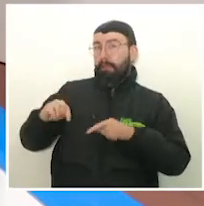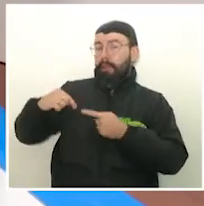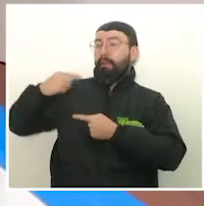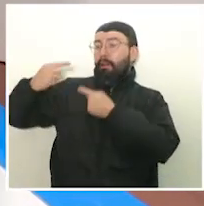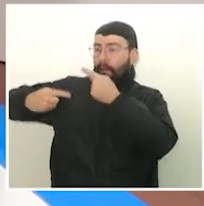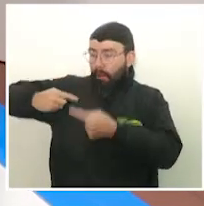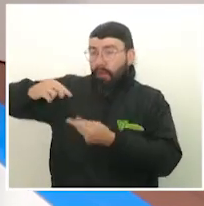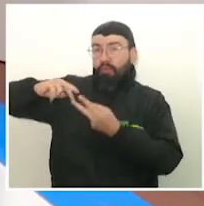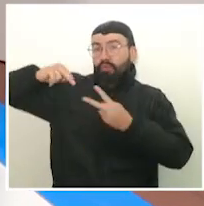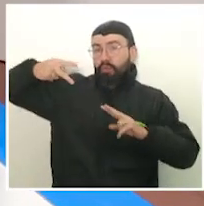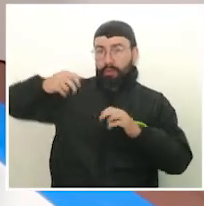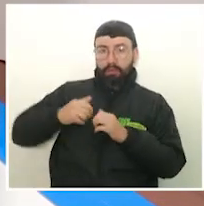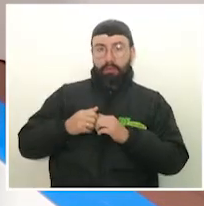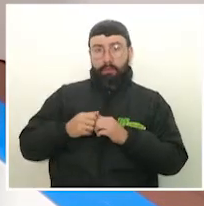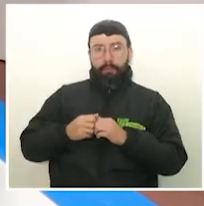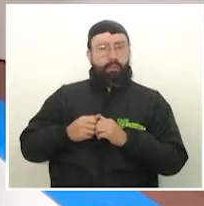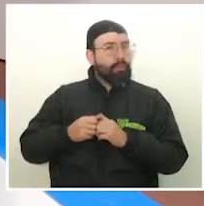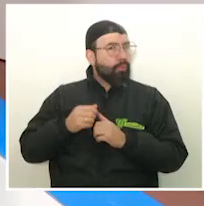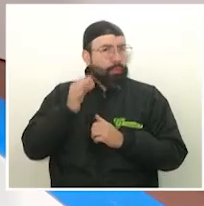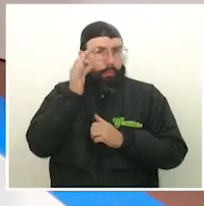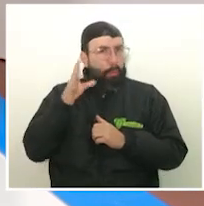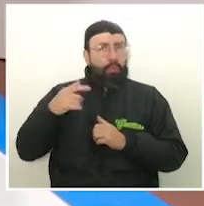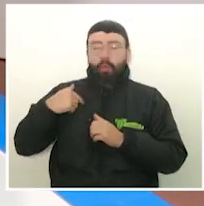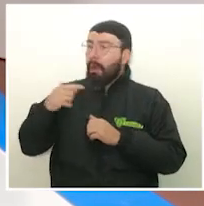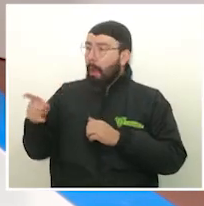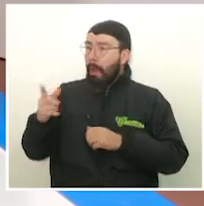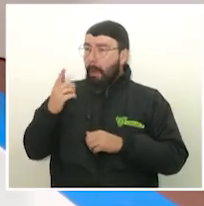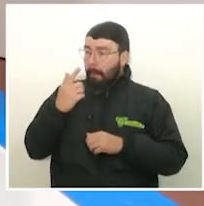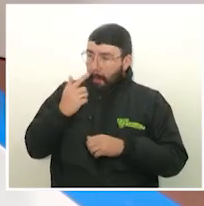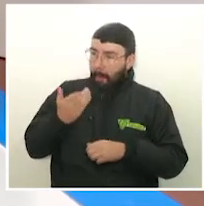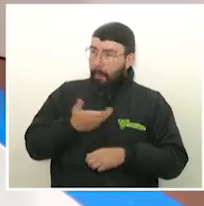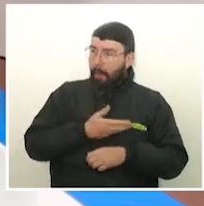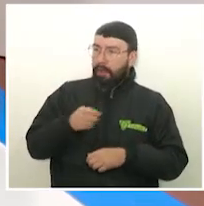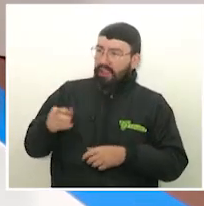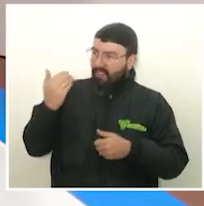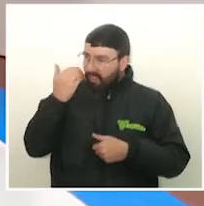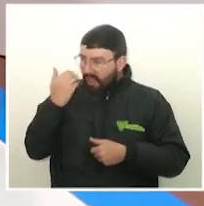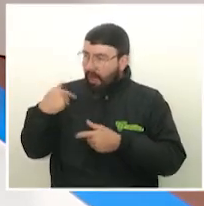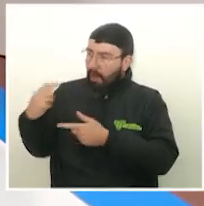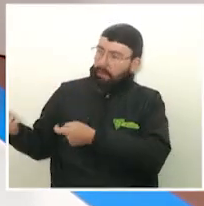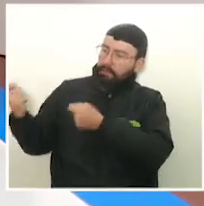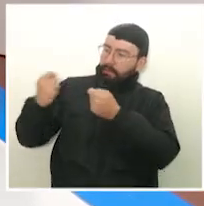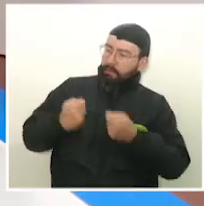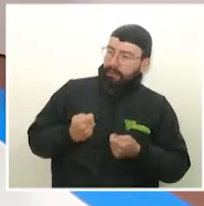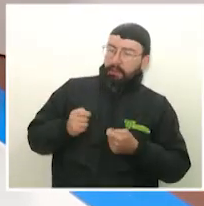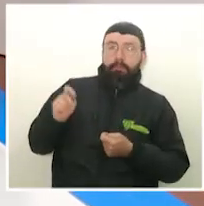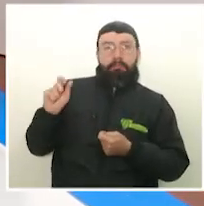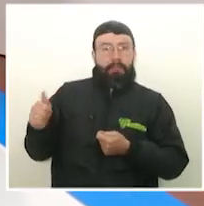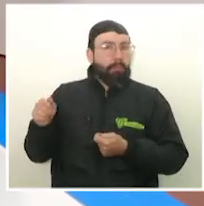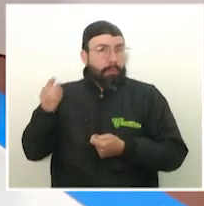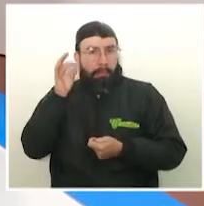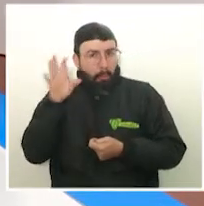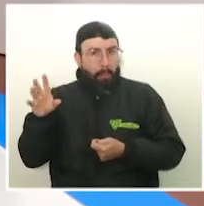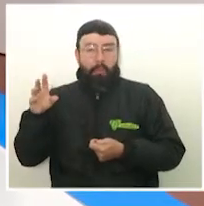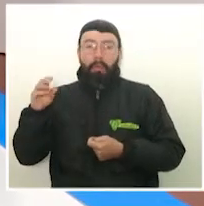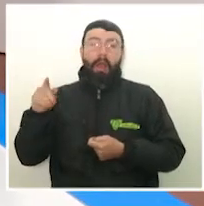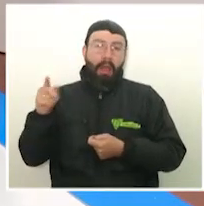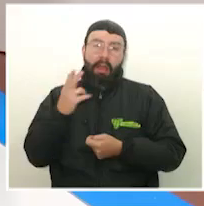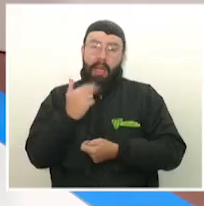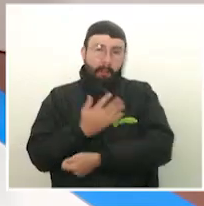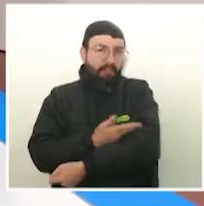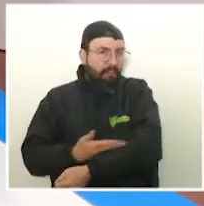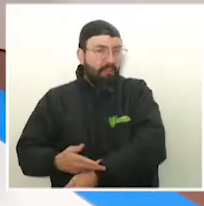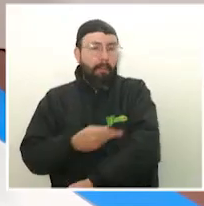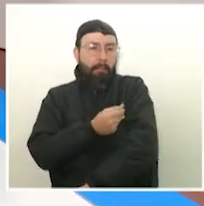una información genética de mi mamá y de mi papá de diabetes, de hipertensión, de cualquier patología.